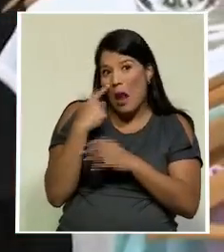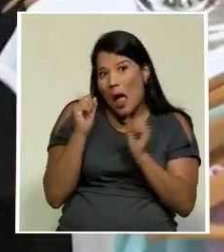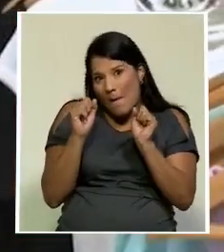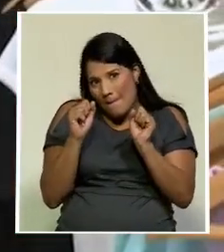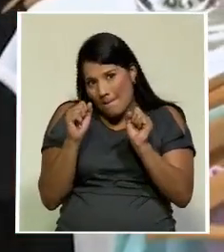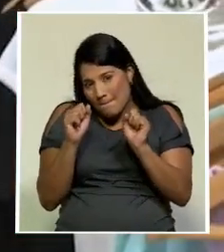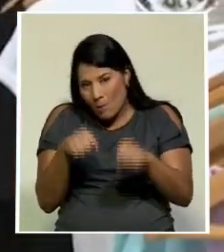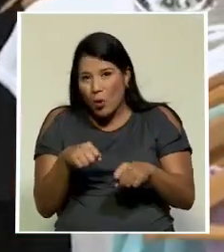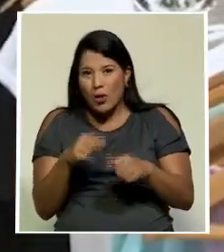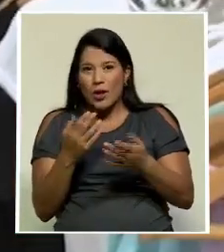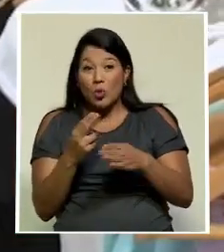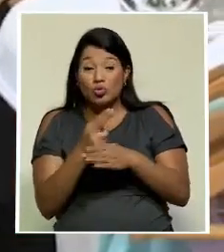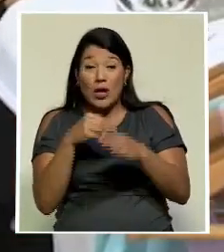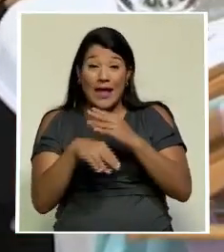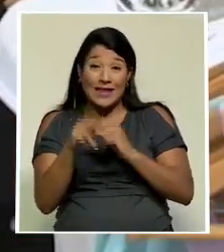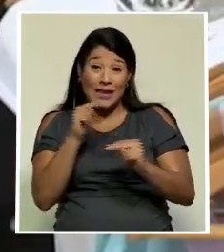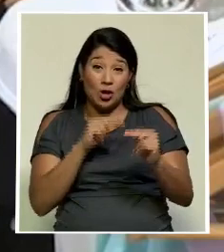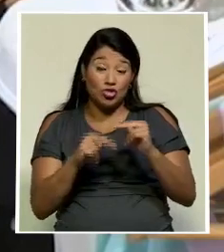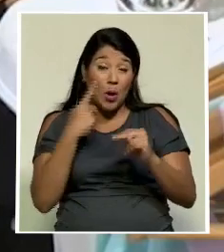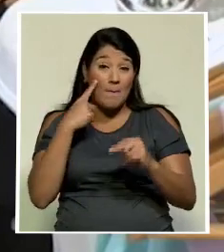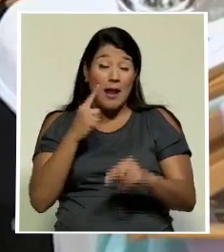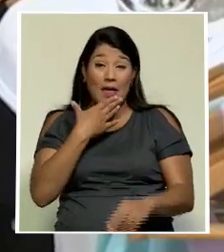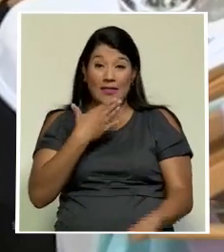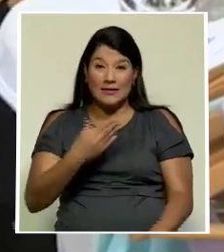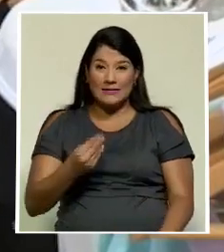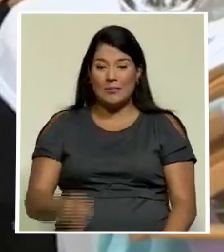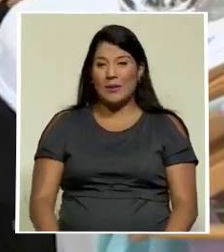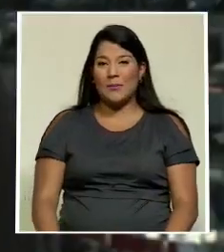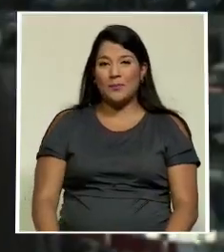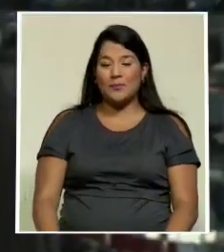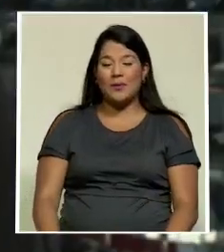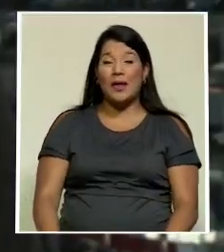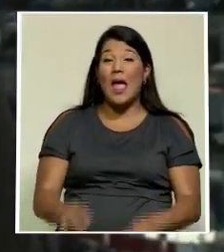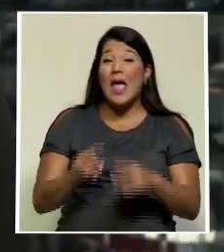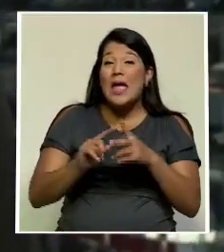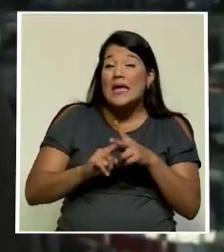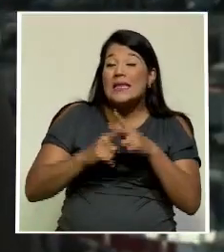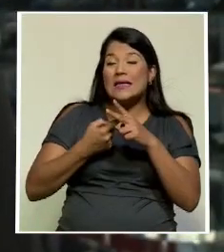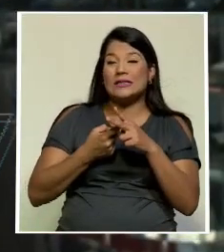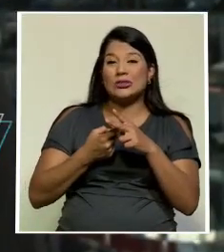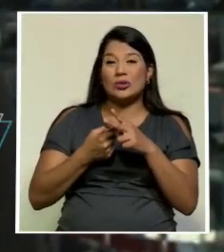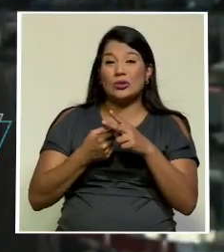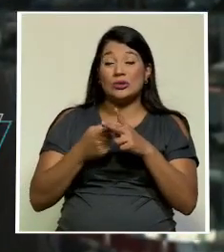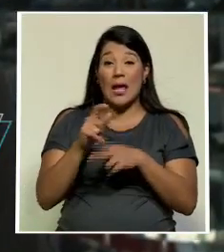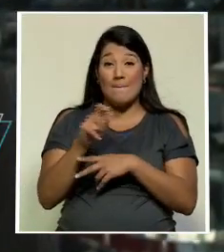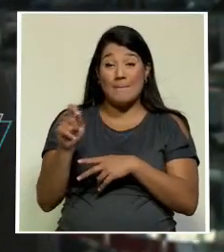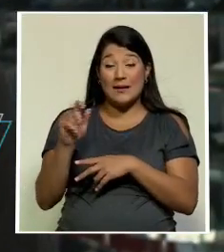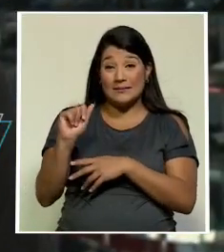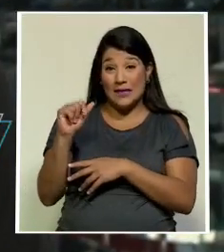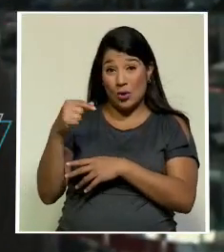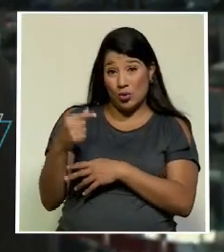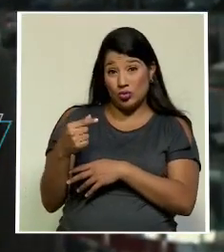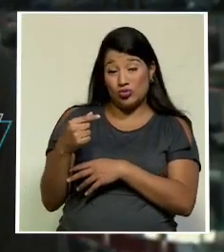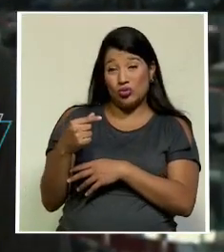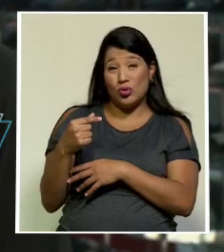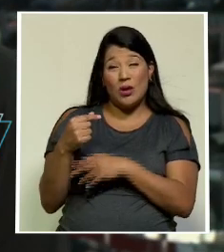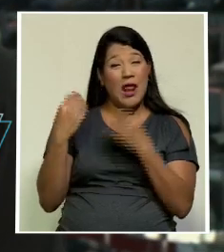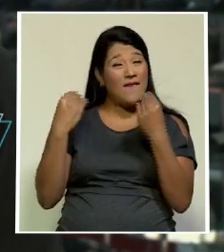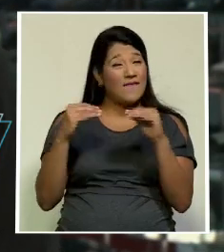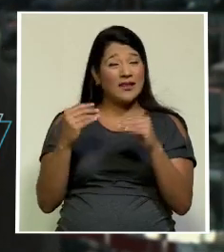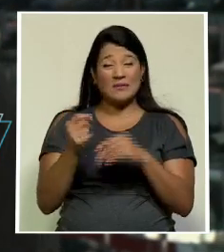para ahora, para diciembre. Principalmente a principios del mes de agosto las ventas venían muy